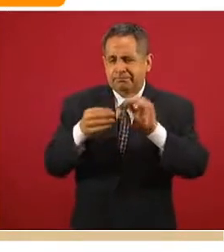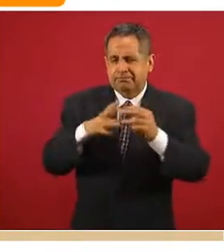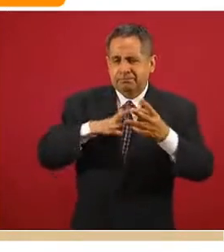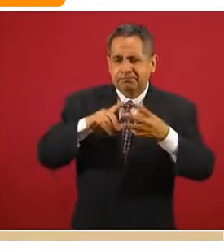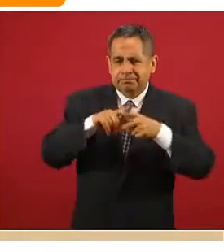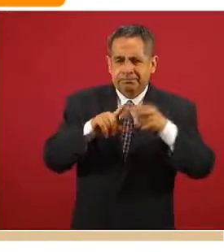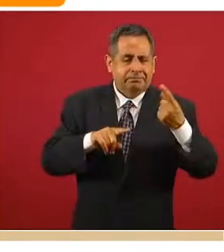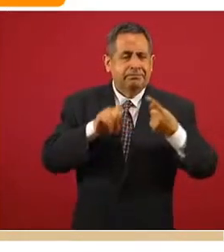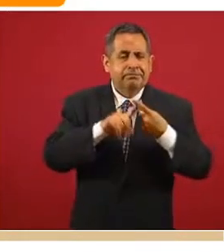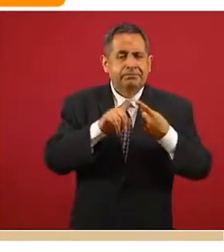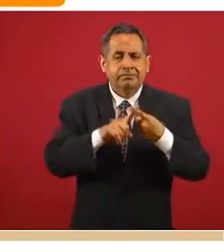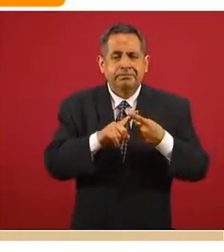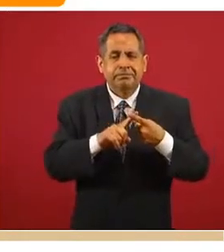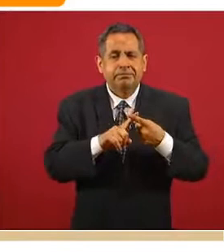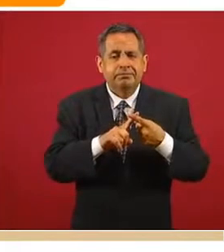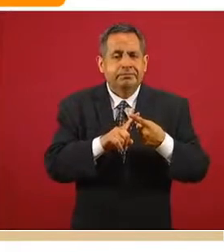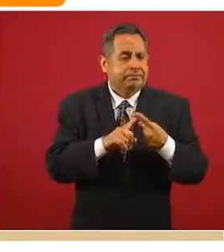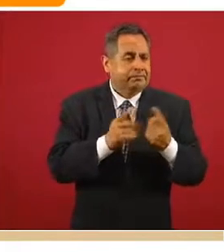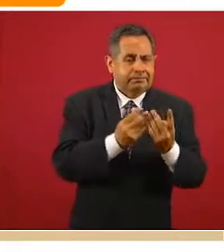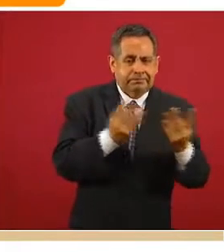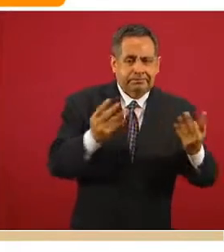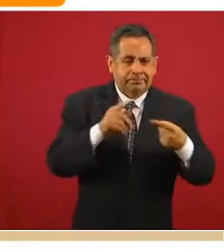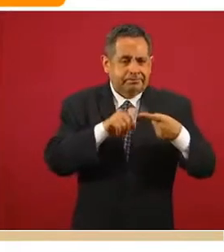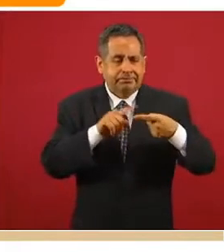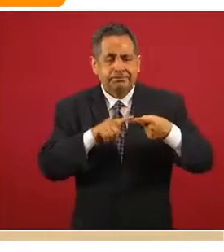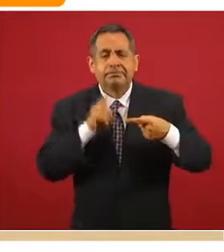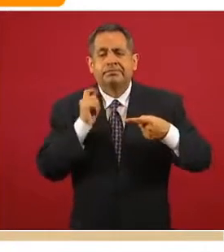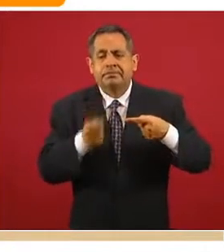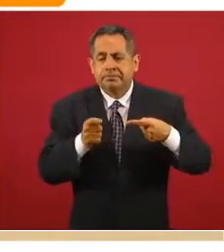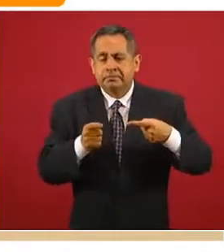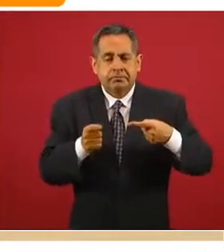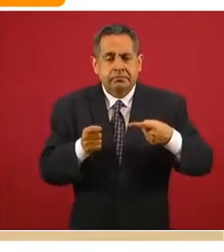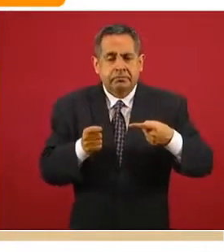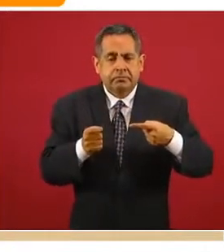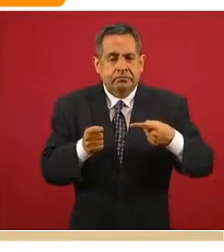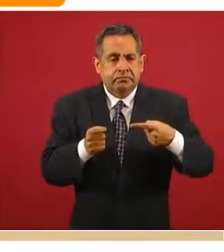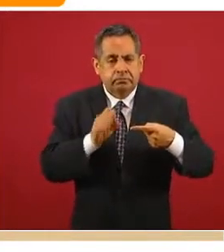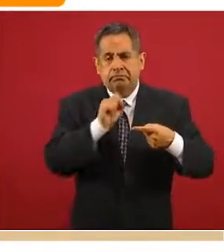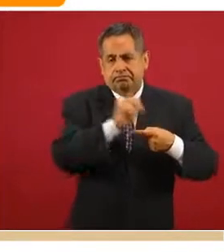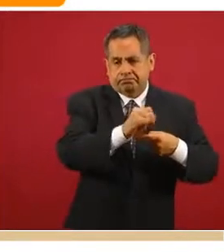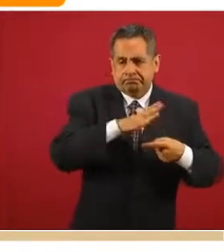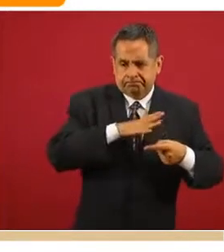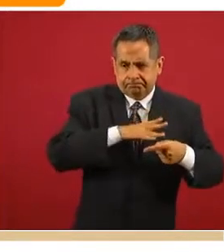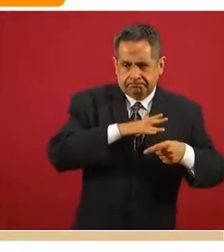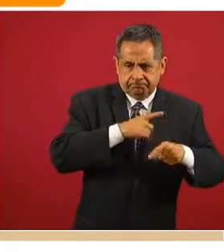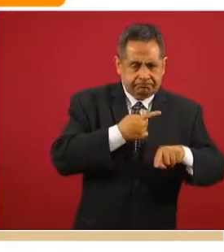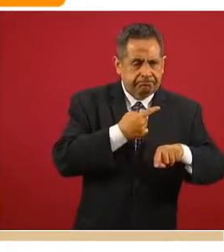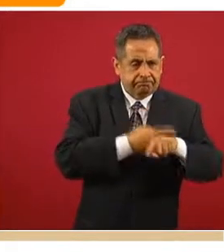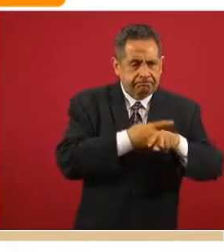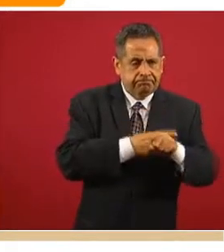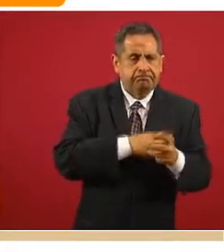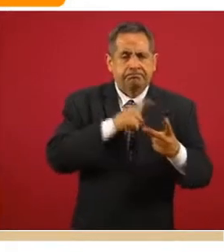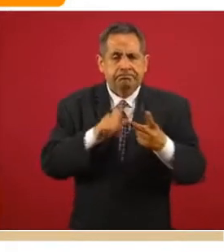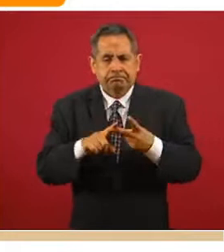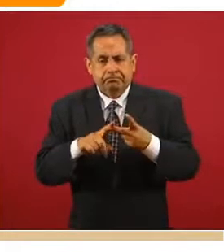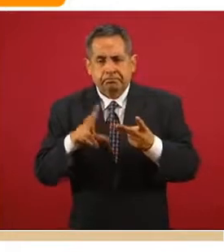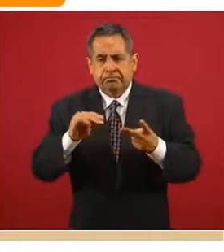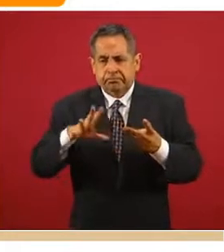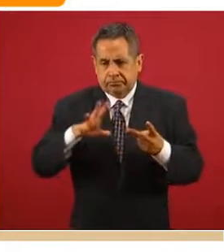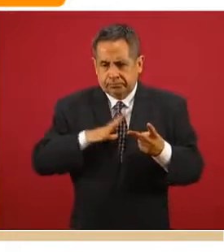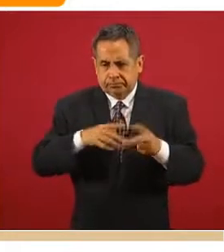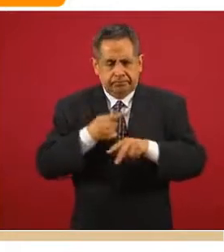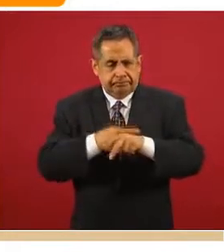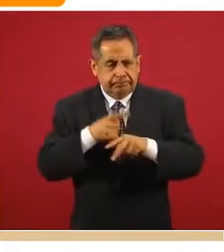de color claro que está en estas columnas, pueden resultar descartadas o negativas. Se analizó la muestra de